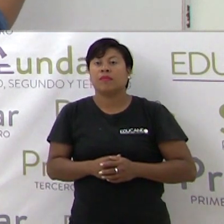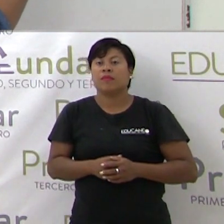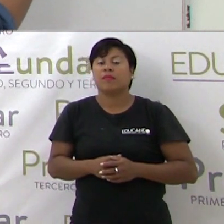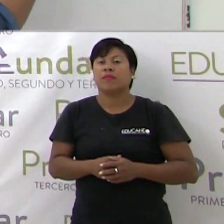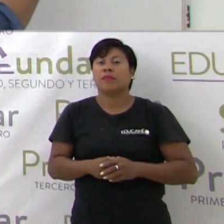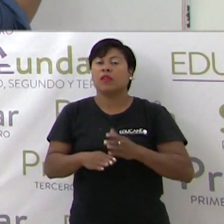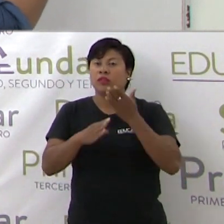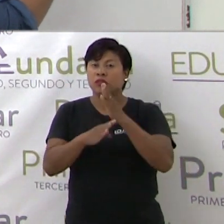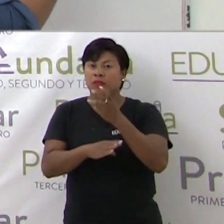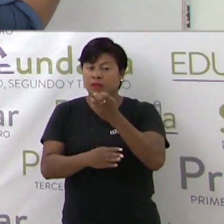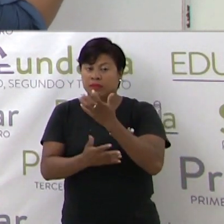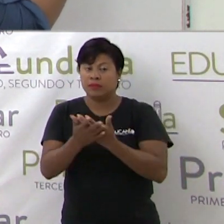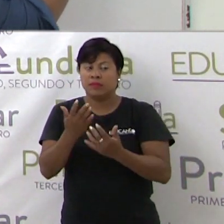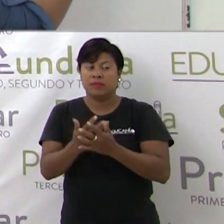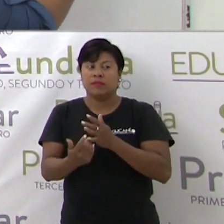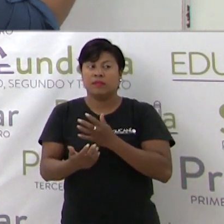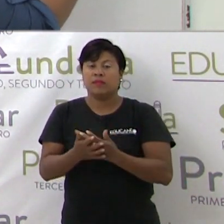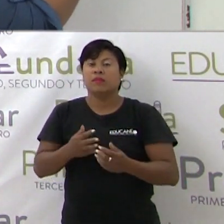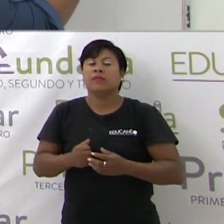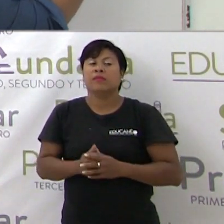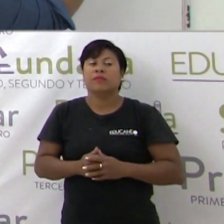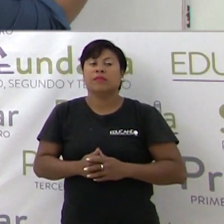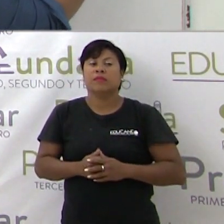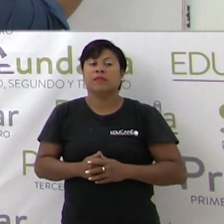sobre la obra.